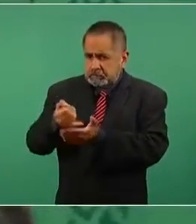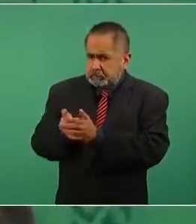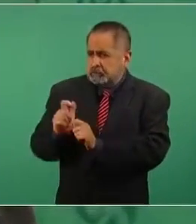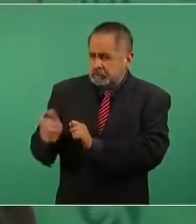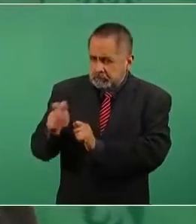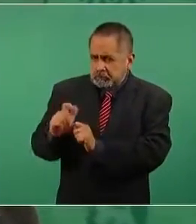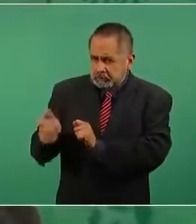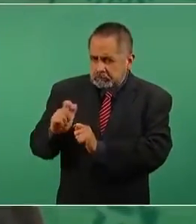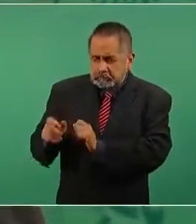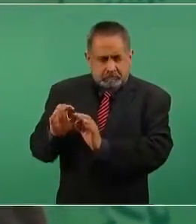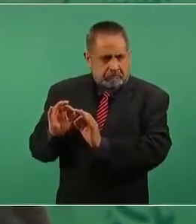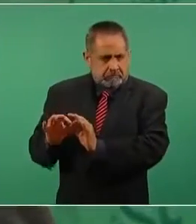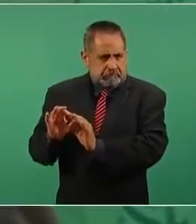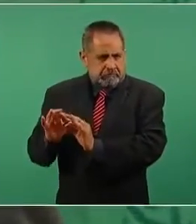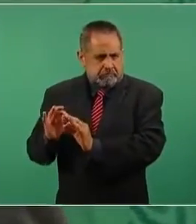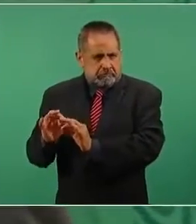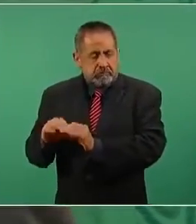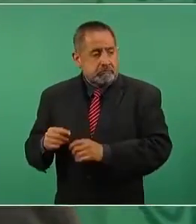un